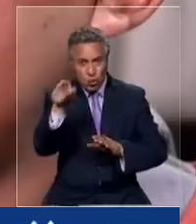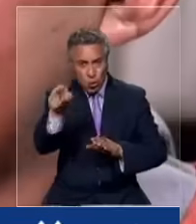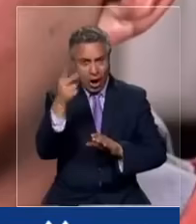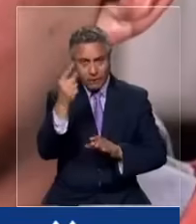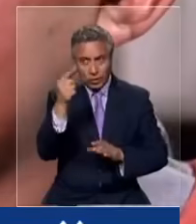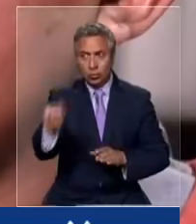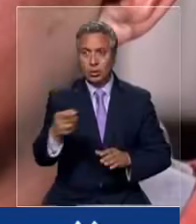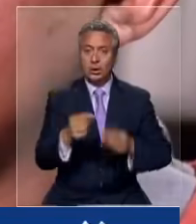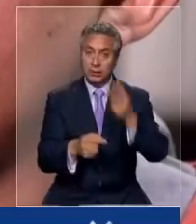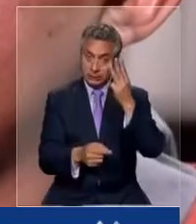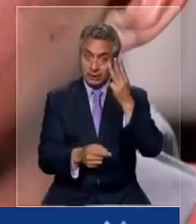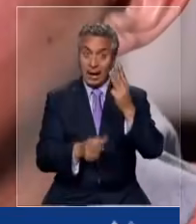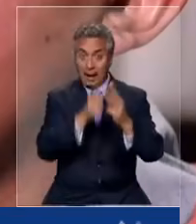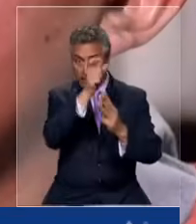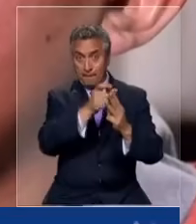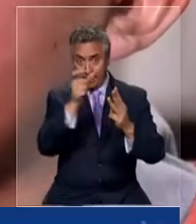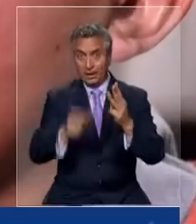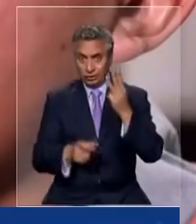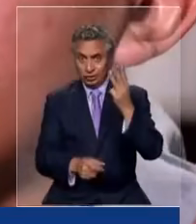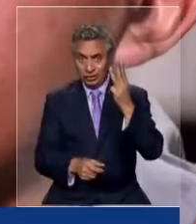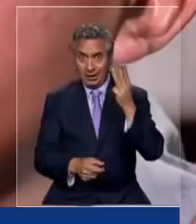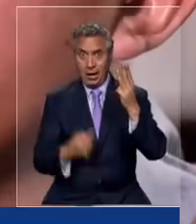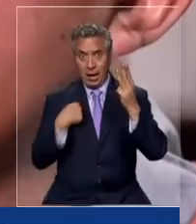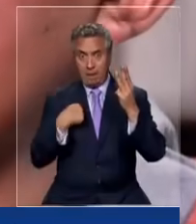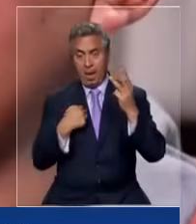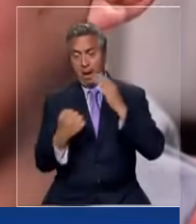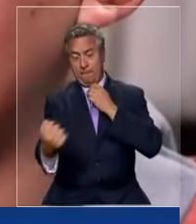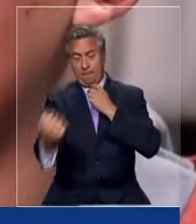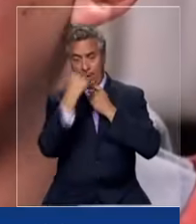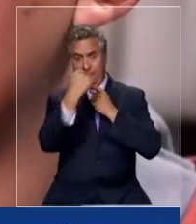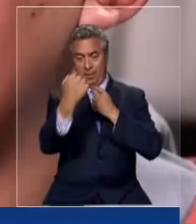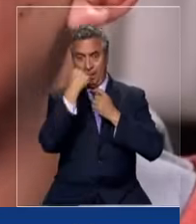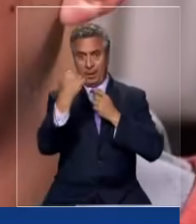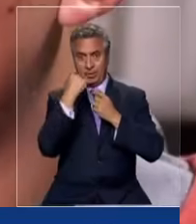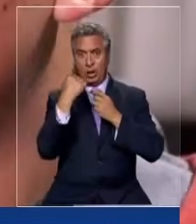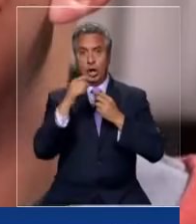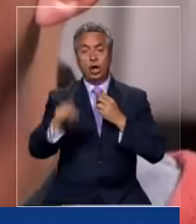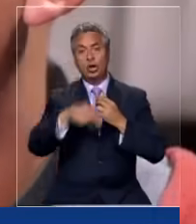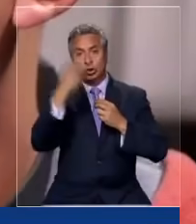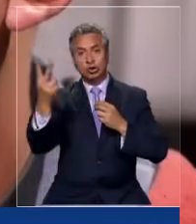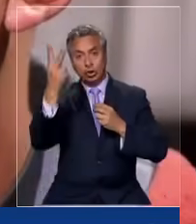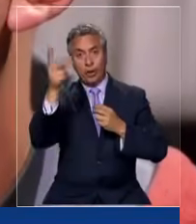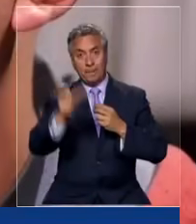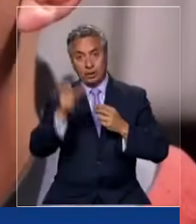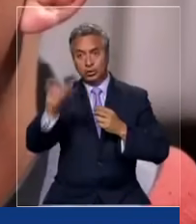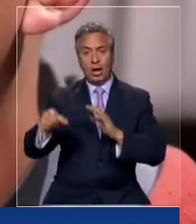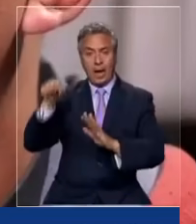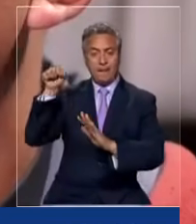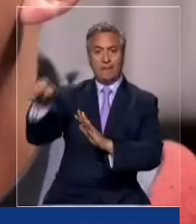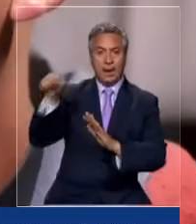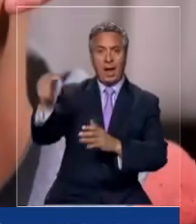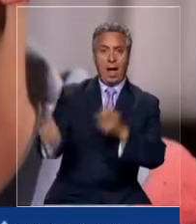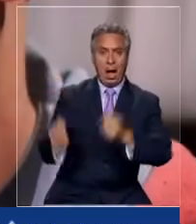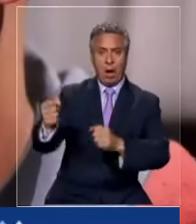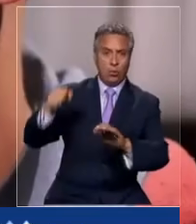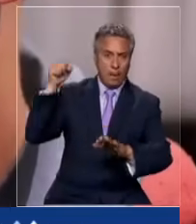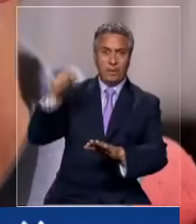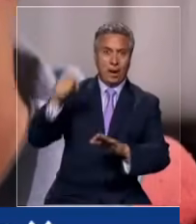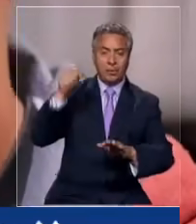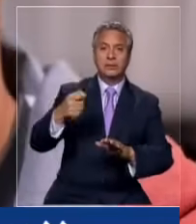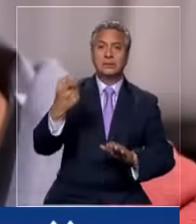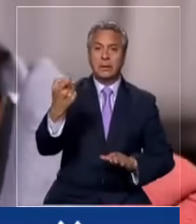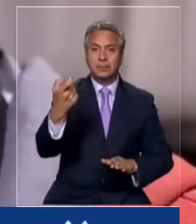Eran tres personas las que me estaban pegando a mí, otras dos personas le estaban pegando al vehículo, me intentas quitar el